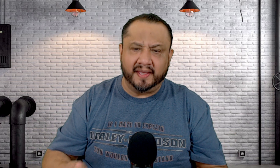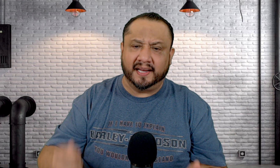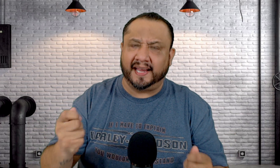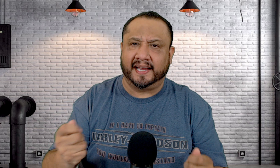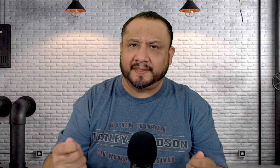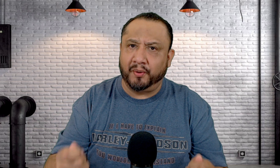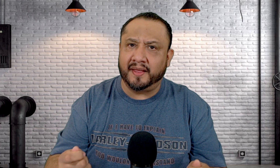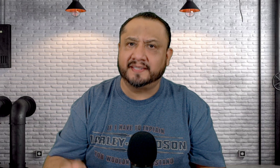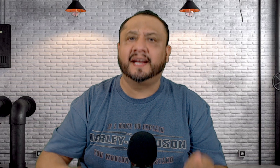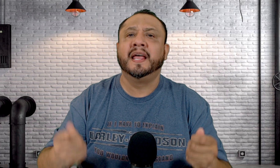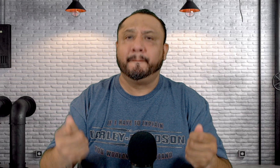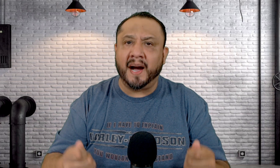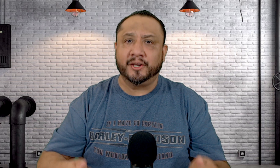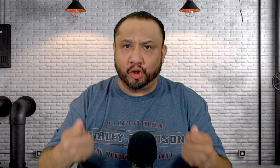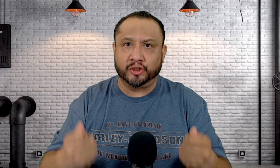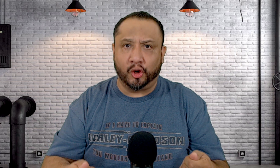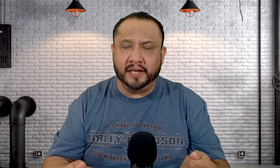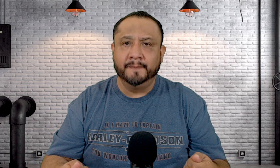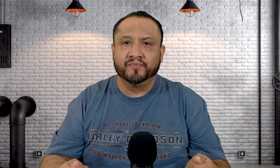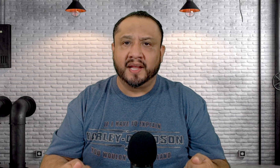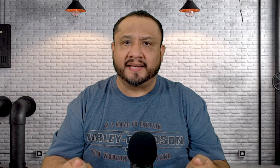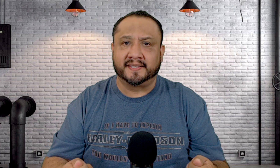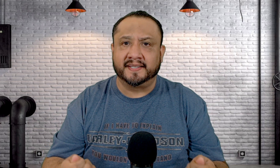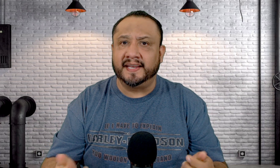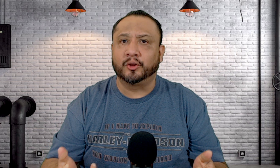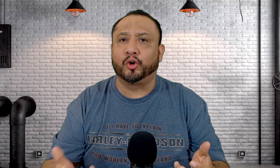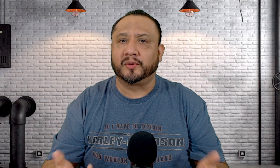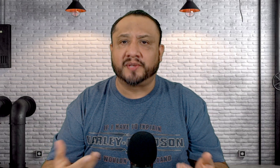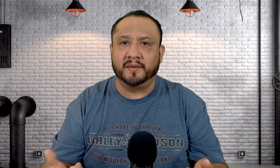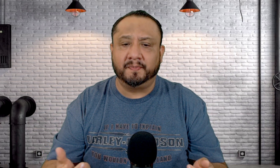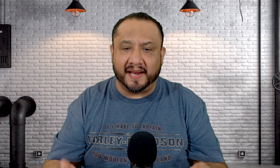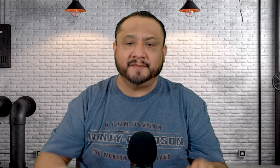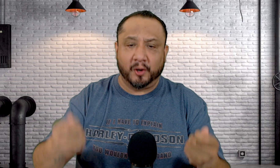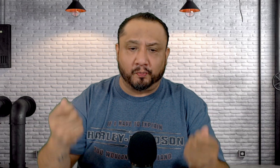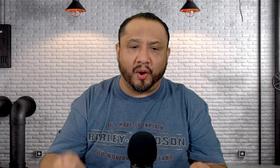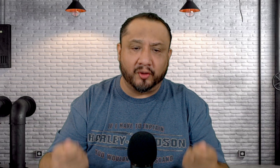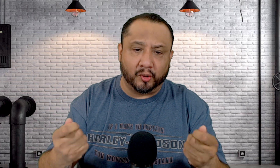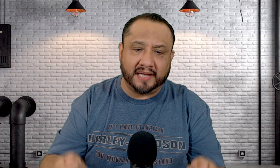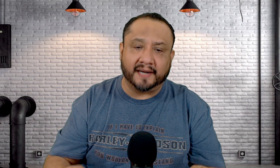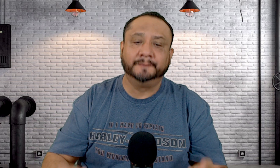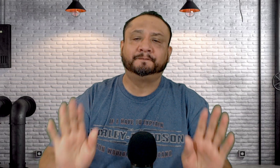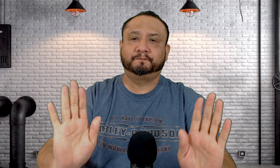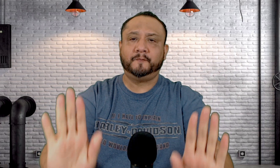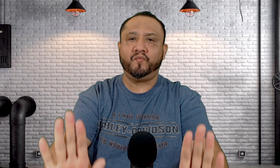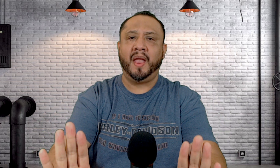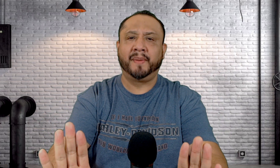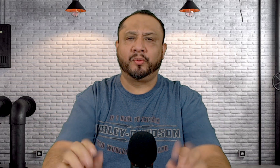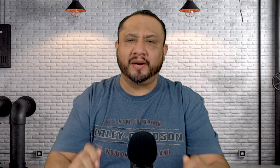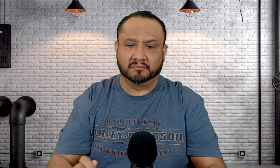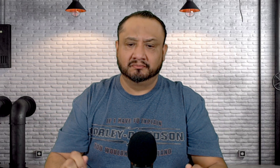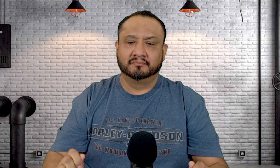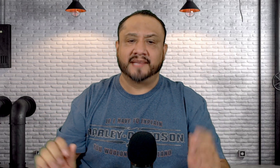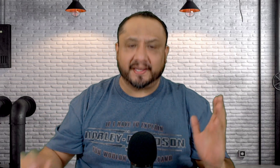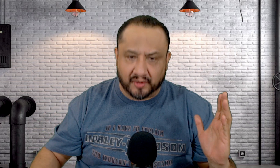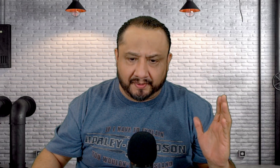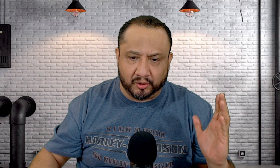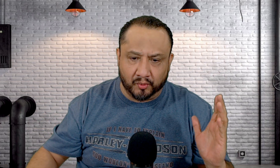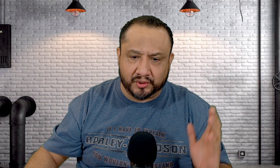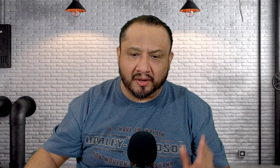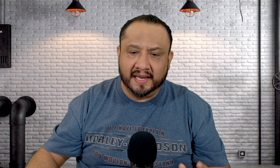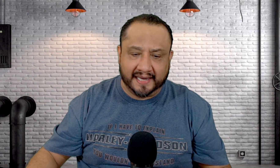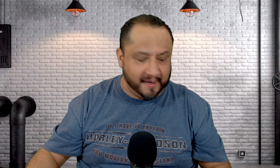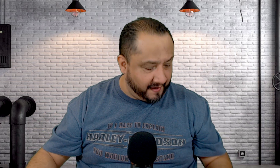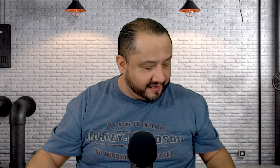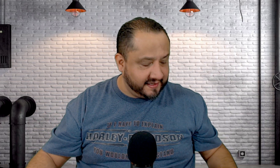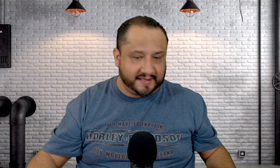extranjero, que se pueda decir, va, yo estoy siguiendo lo que sucede en mi país, pero puedo votar. Pero bueno, ya estoy hablando